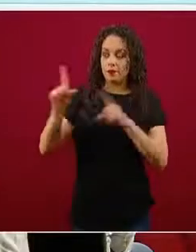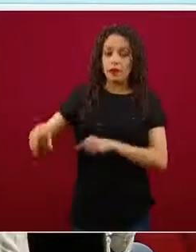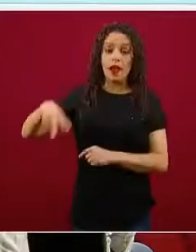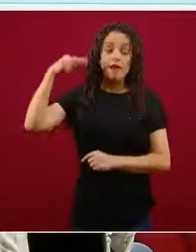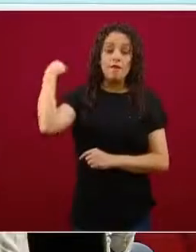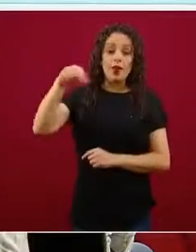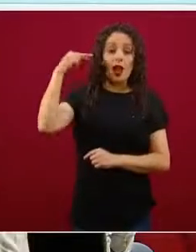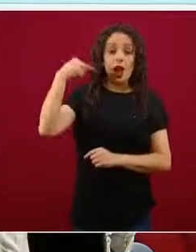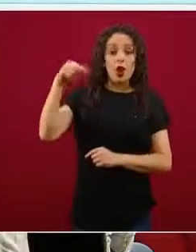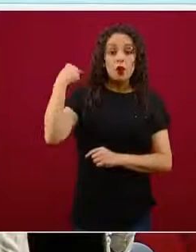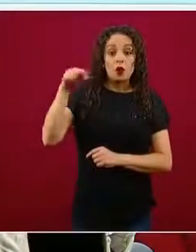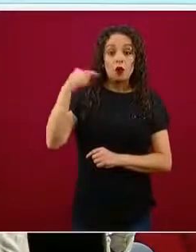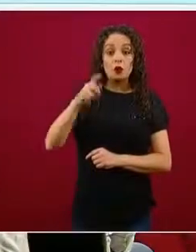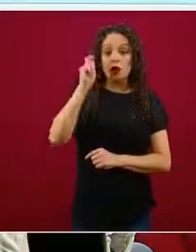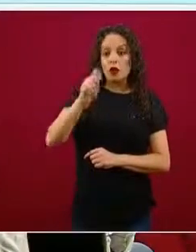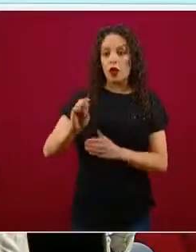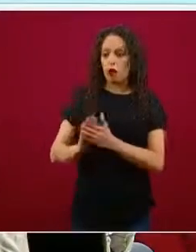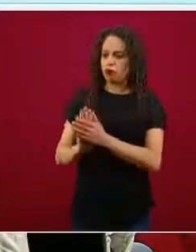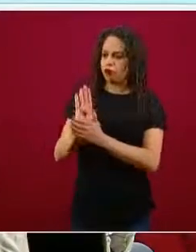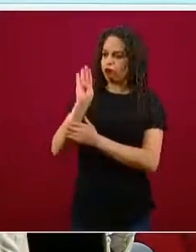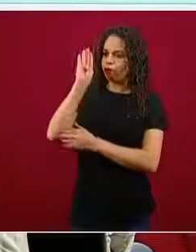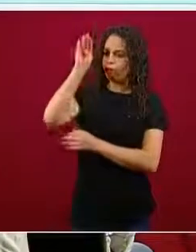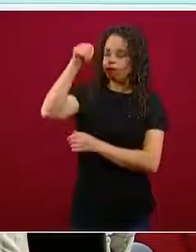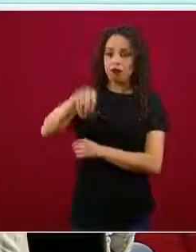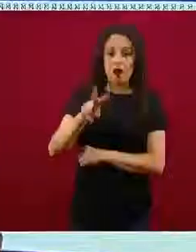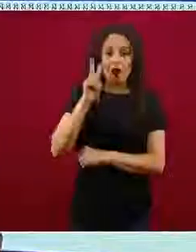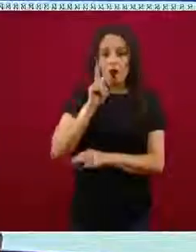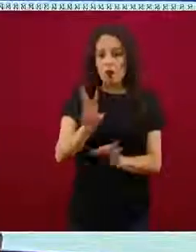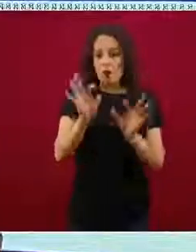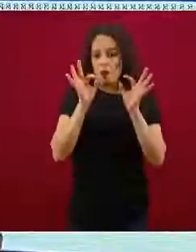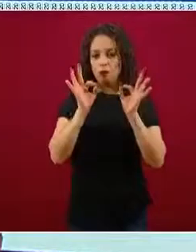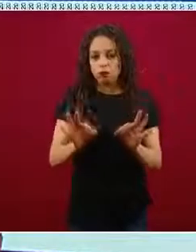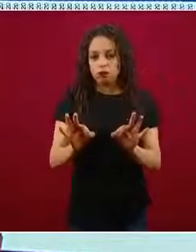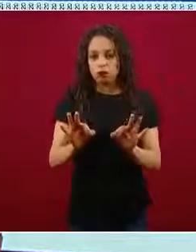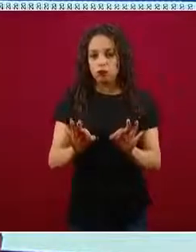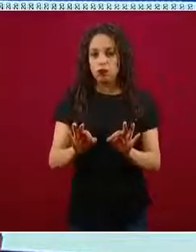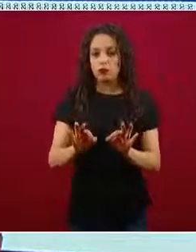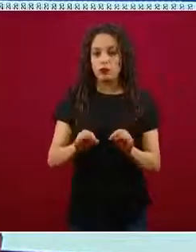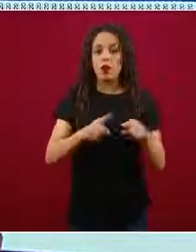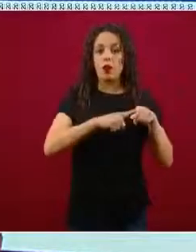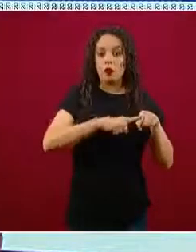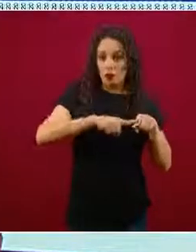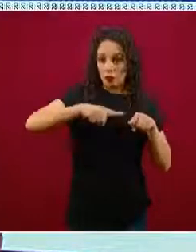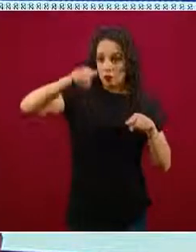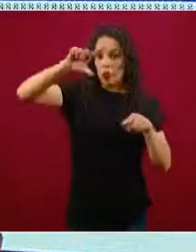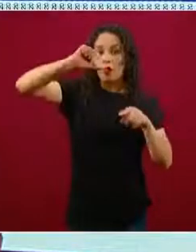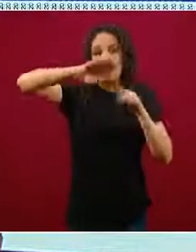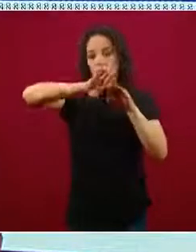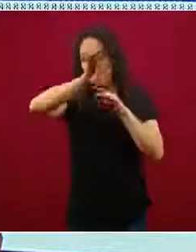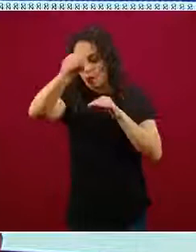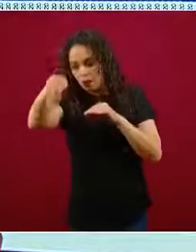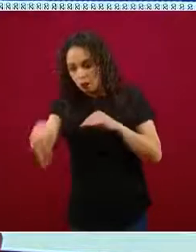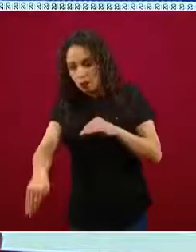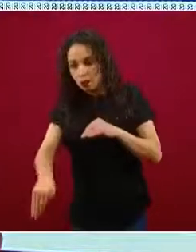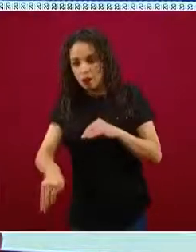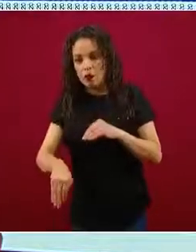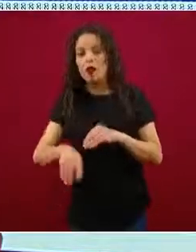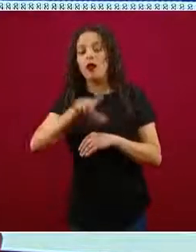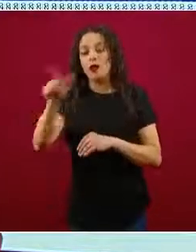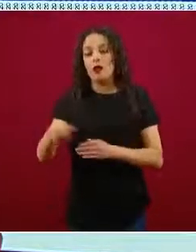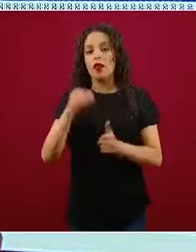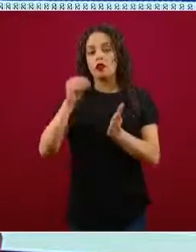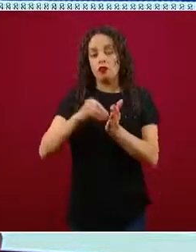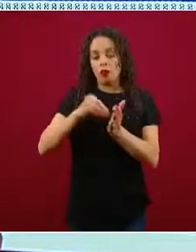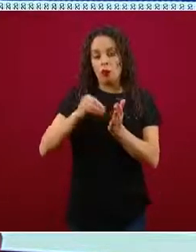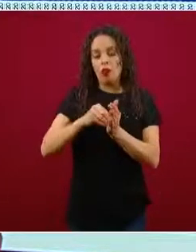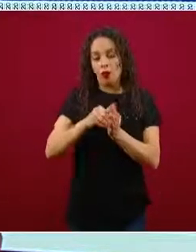Veracruz, una curva muy bien definida desde el inicio, subió, bajó, continúa todavía, pero vemos ya una tendencia sostenida hacia